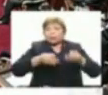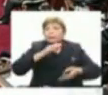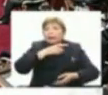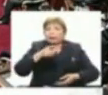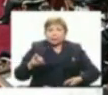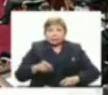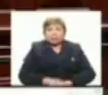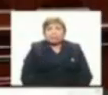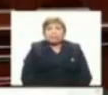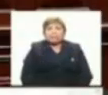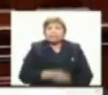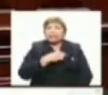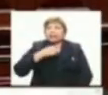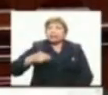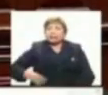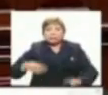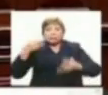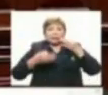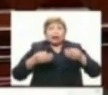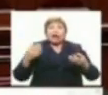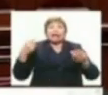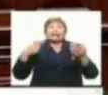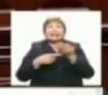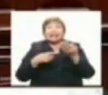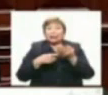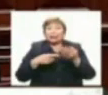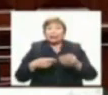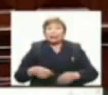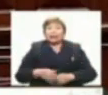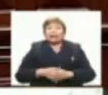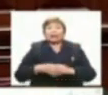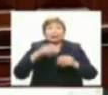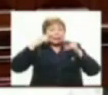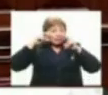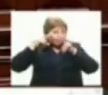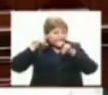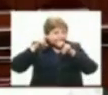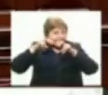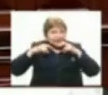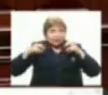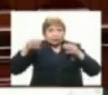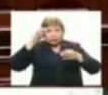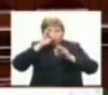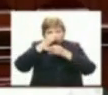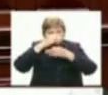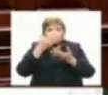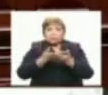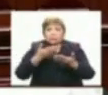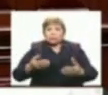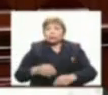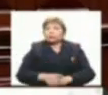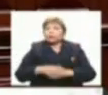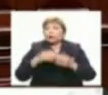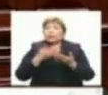víctimas. Ministerio de Ciencia y Tecnología y la carrera del investigador científico.